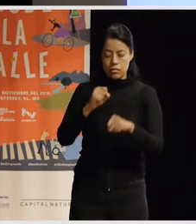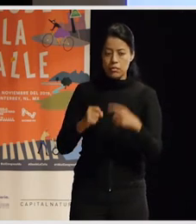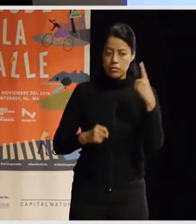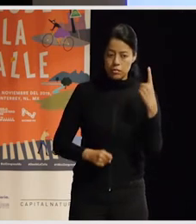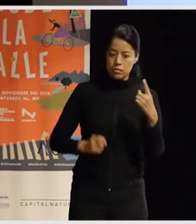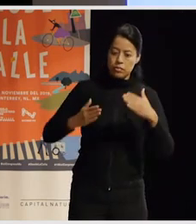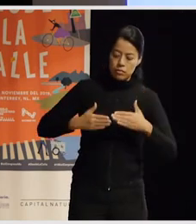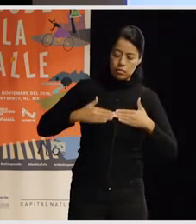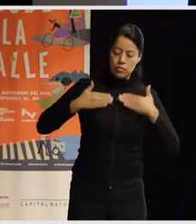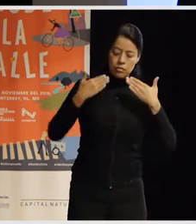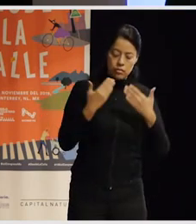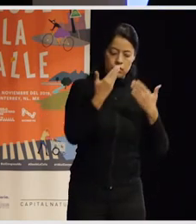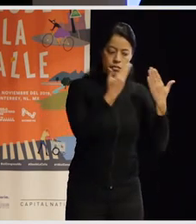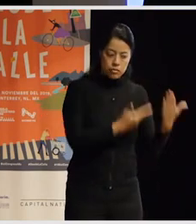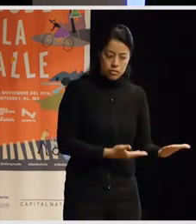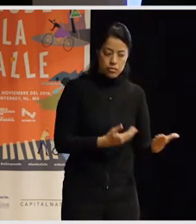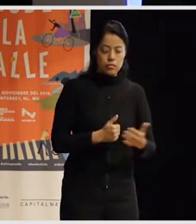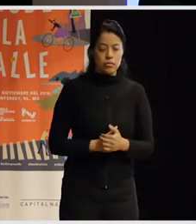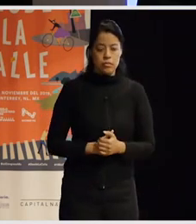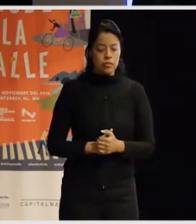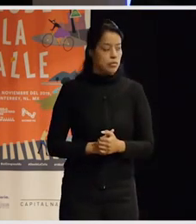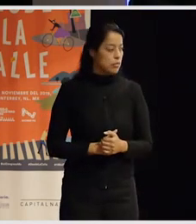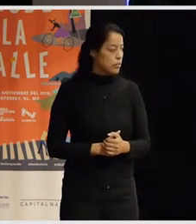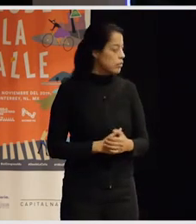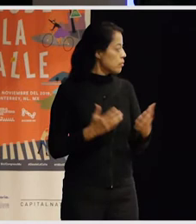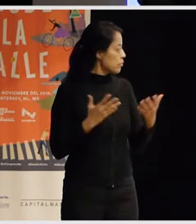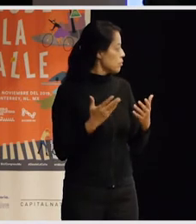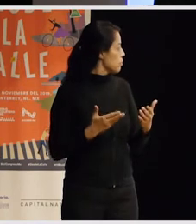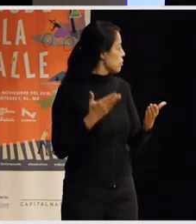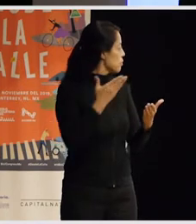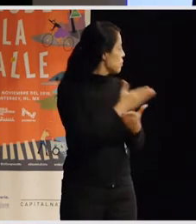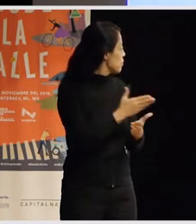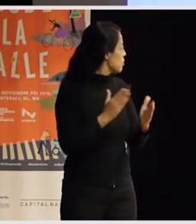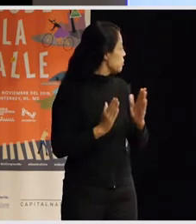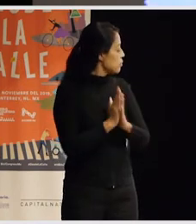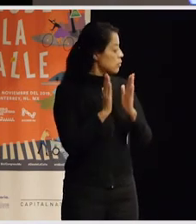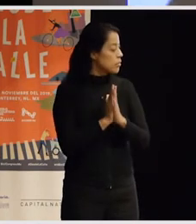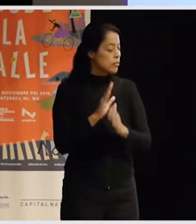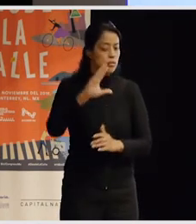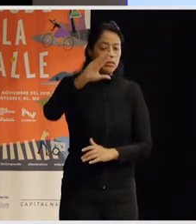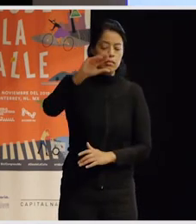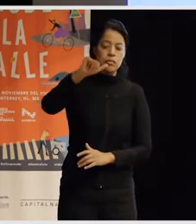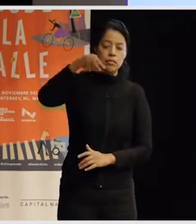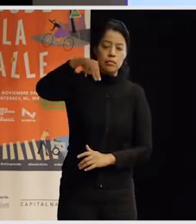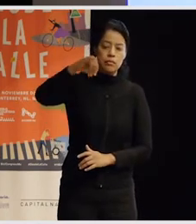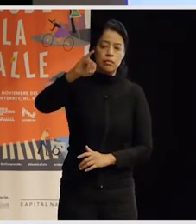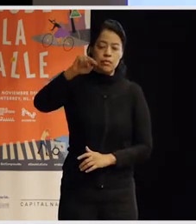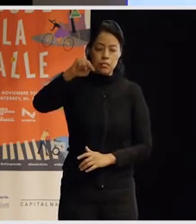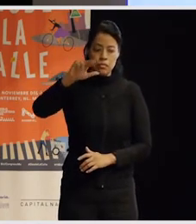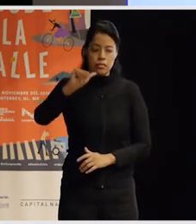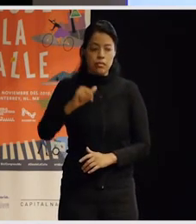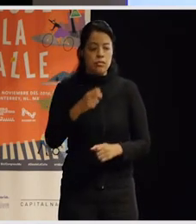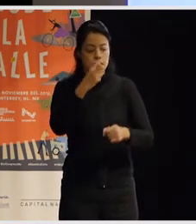la confianza y darnos la confianza en camino de realizar esta intervención juntas y juntos y la